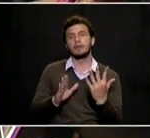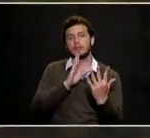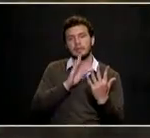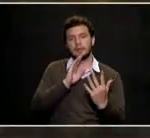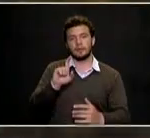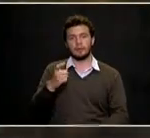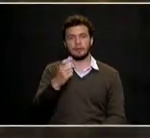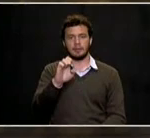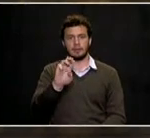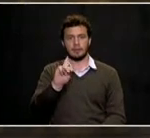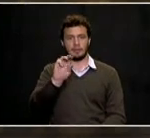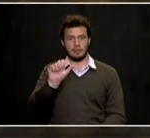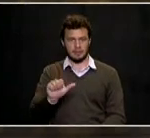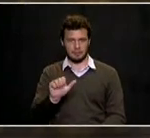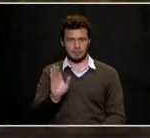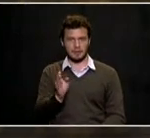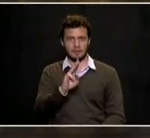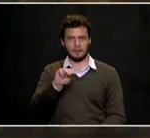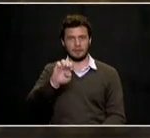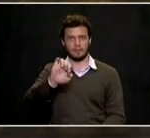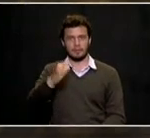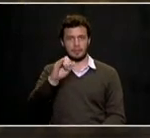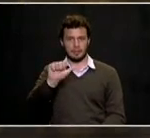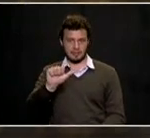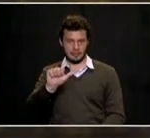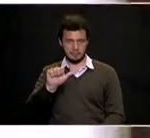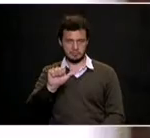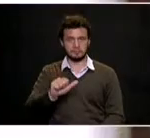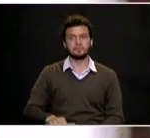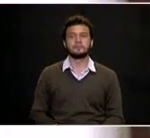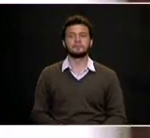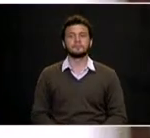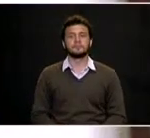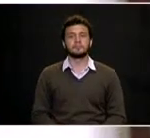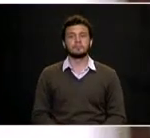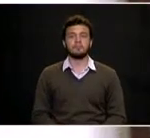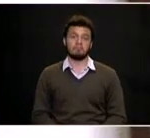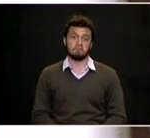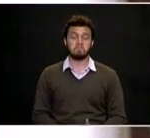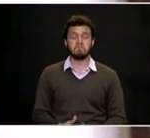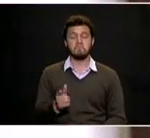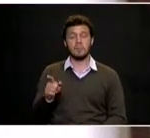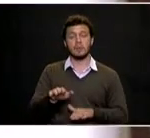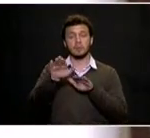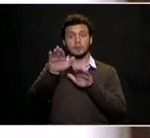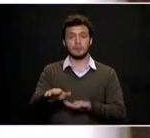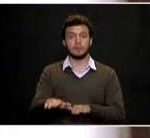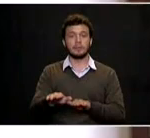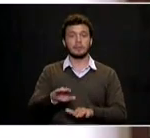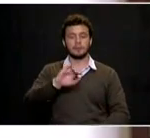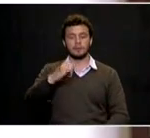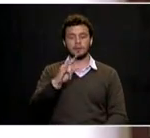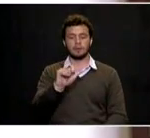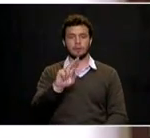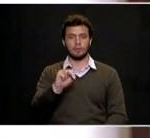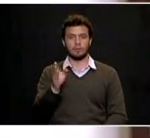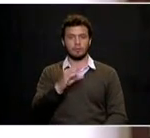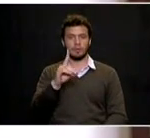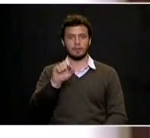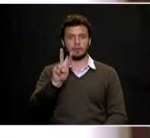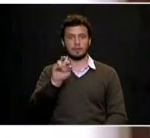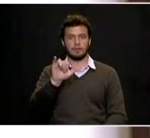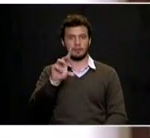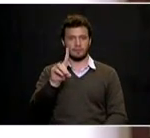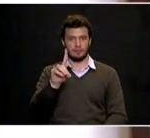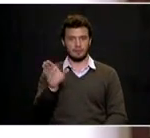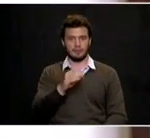mejía de colombia justa libre efectivamente el candidato cuando david balderrama se excusó mediante comunicación